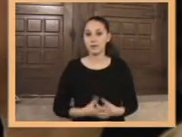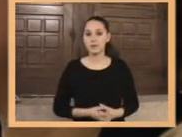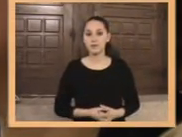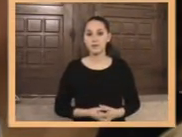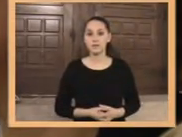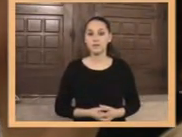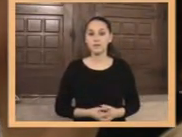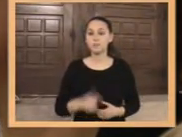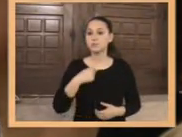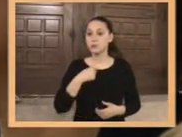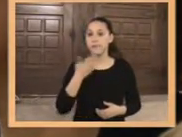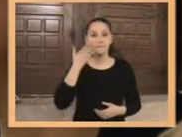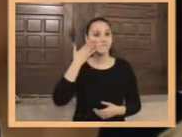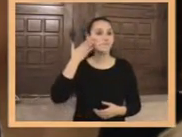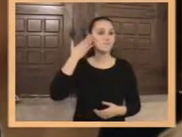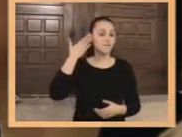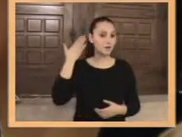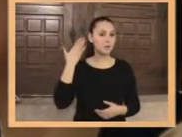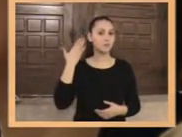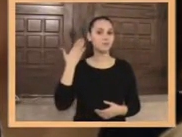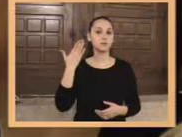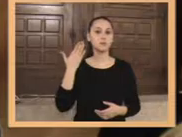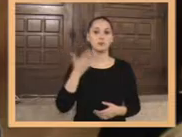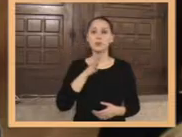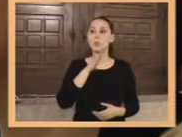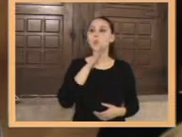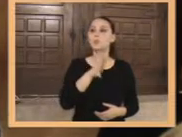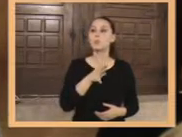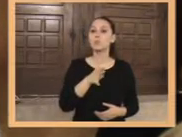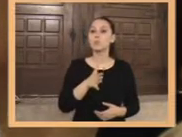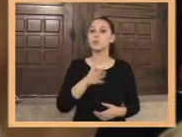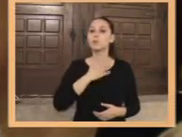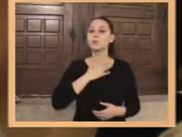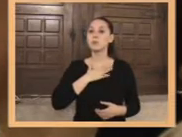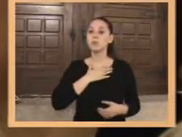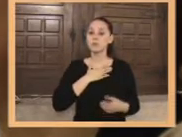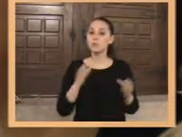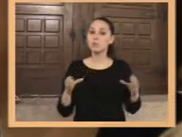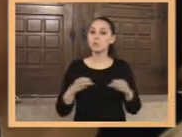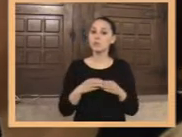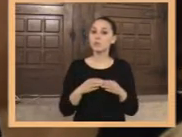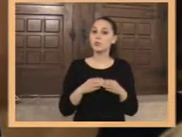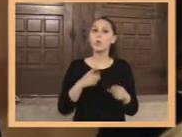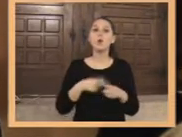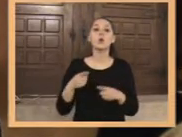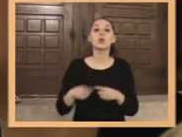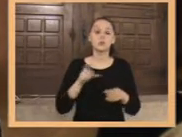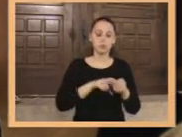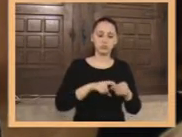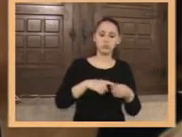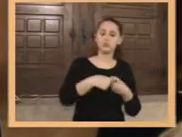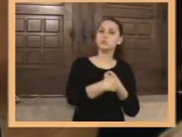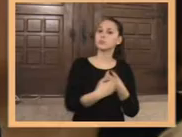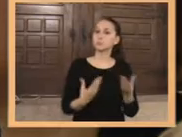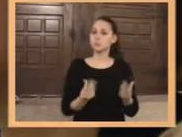estoy bastante orgulloso, como la nuestra, que son muy participativas y muy asamblearias. Más difícil aún